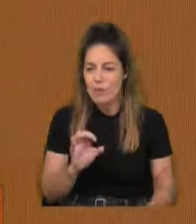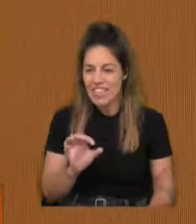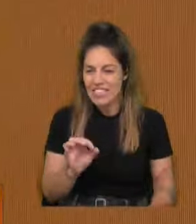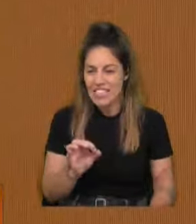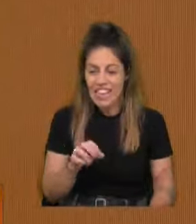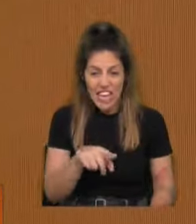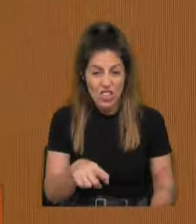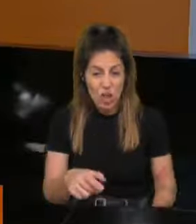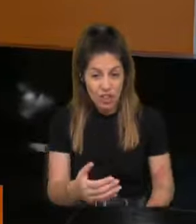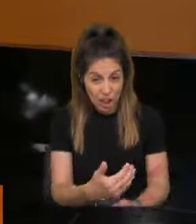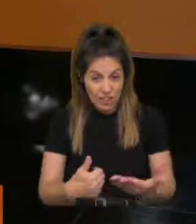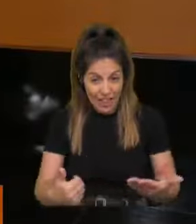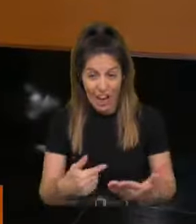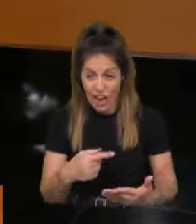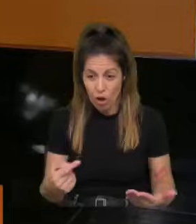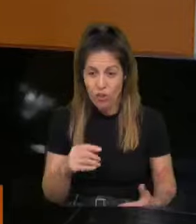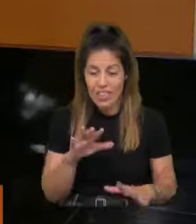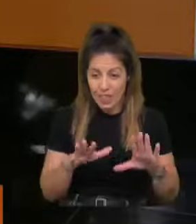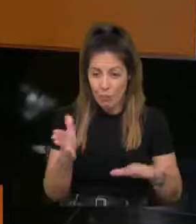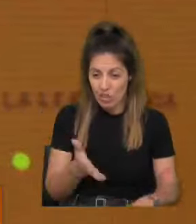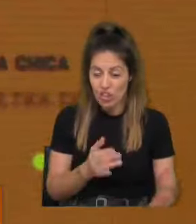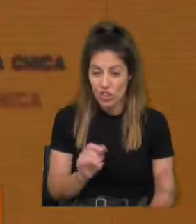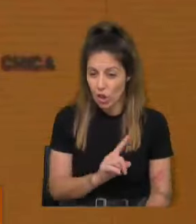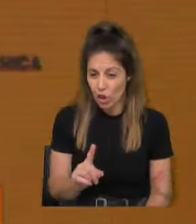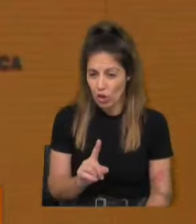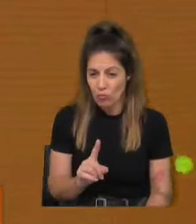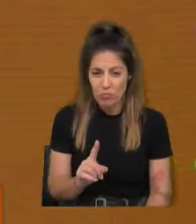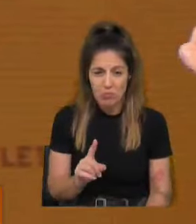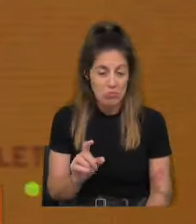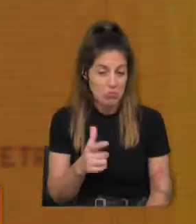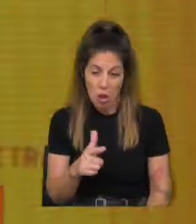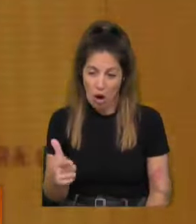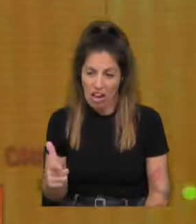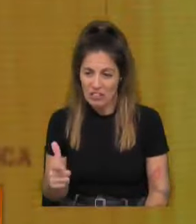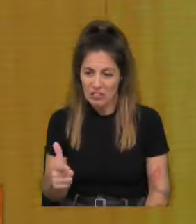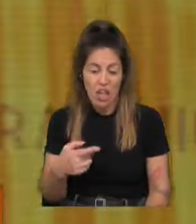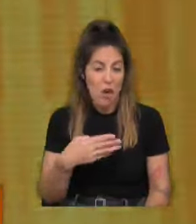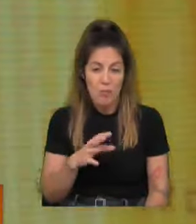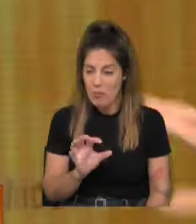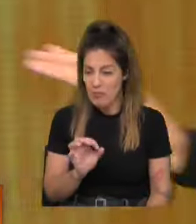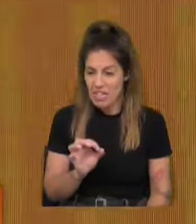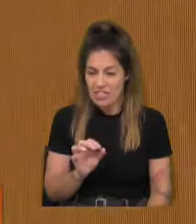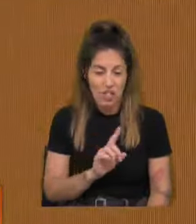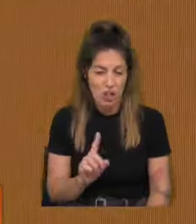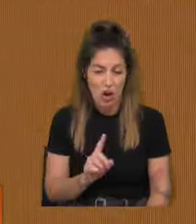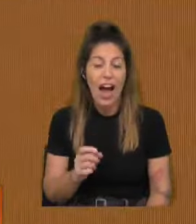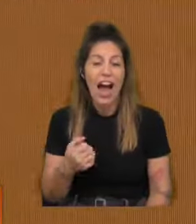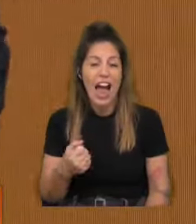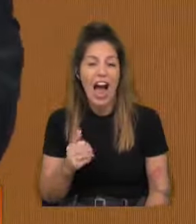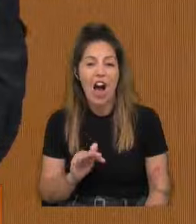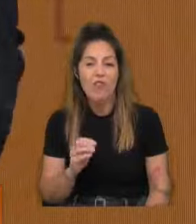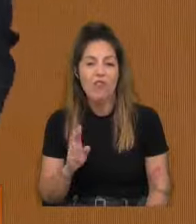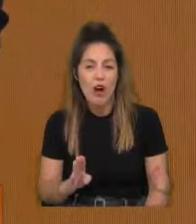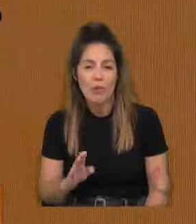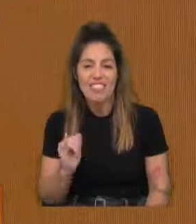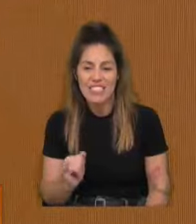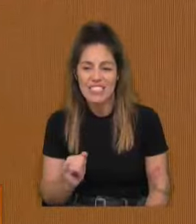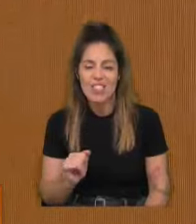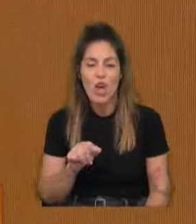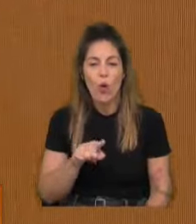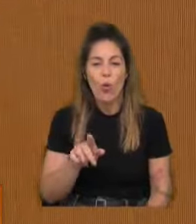algo de ese 10% sí o no no no comisiones no hay en el bps por la administración una